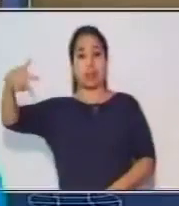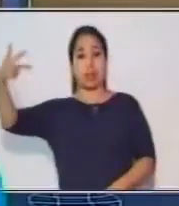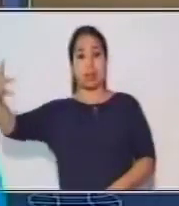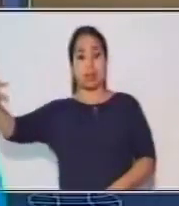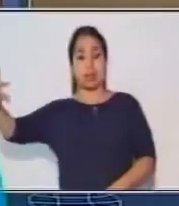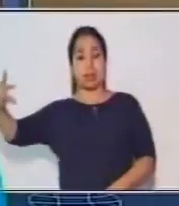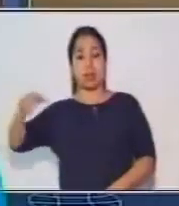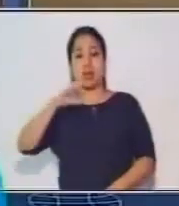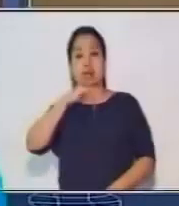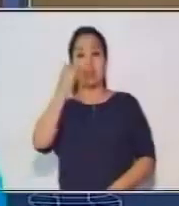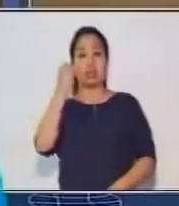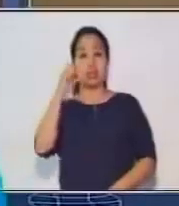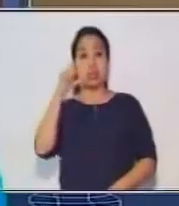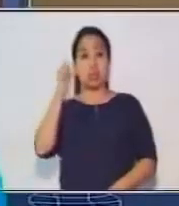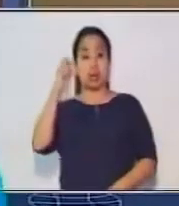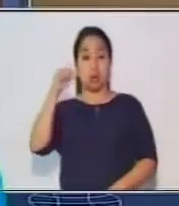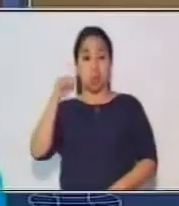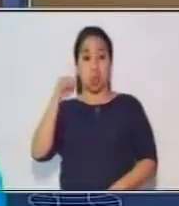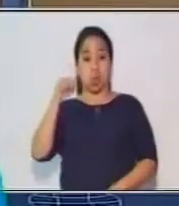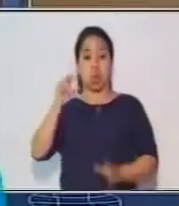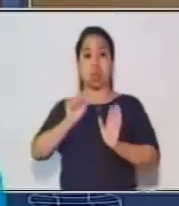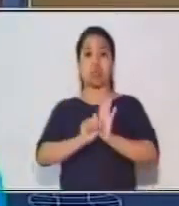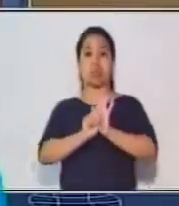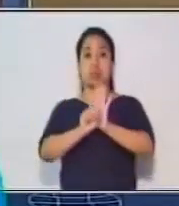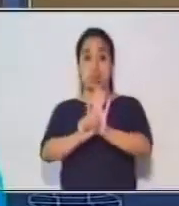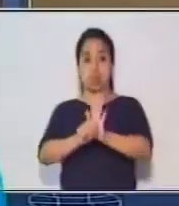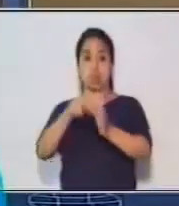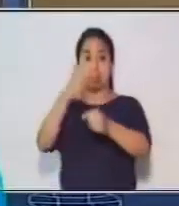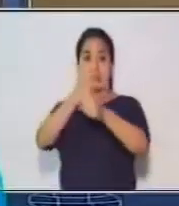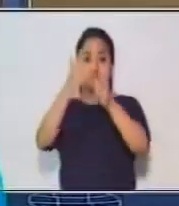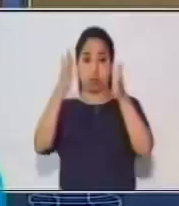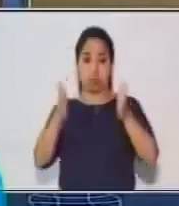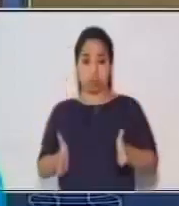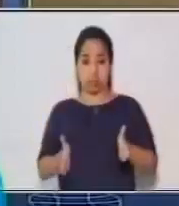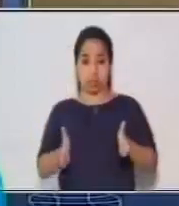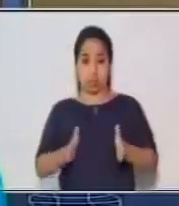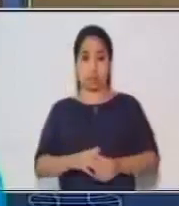es un ícono que nos representa como guatemaltecos.